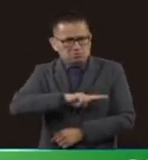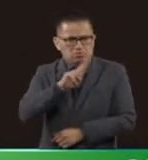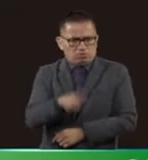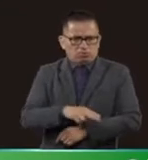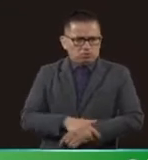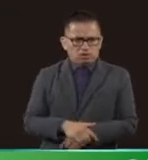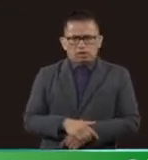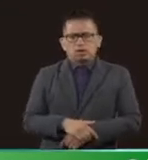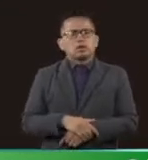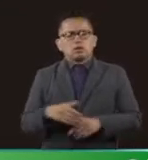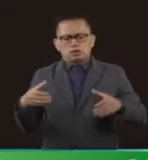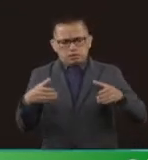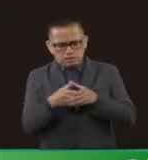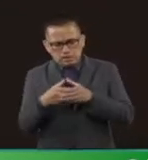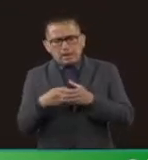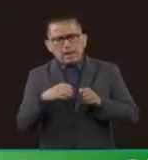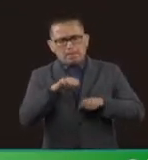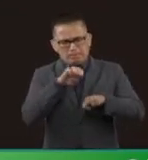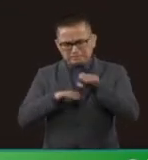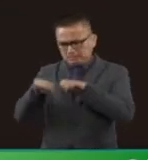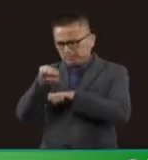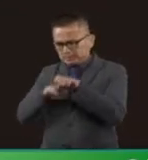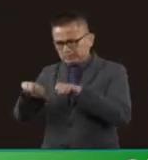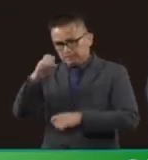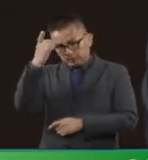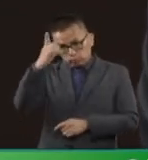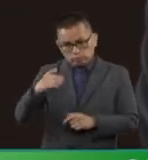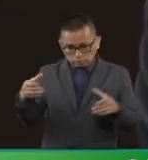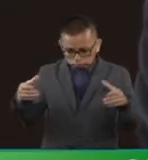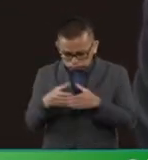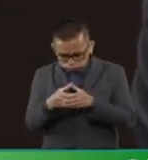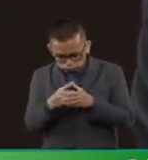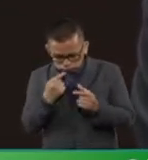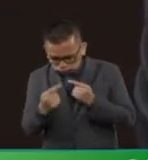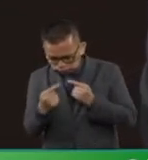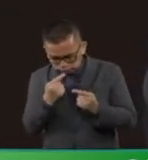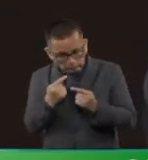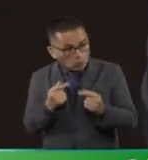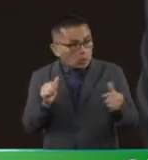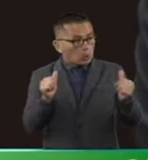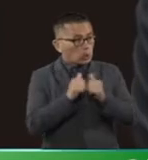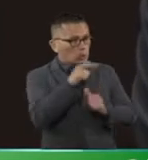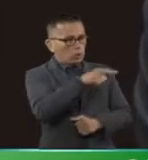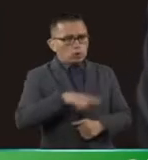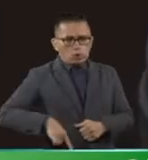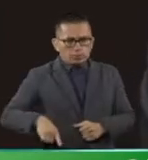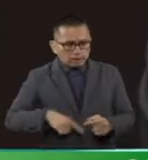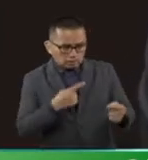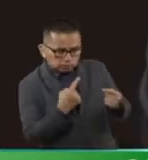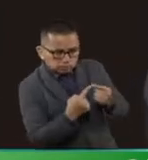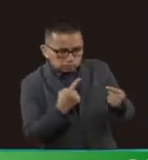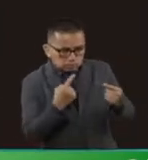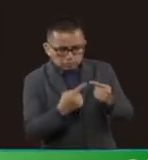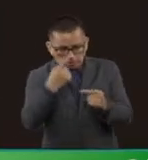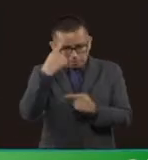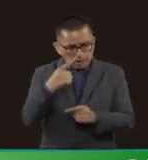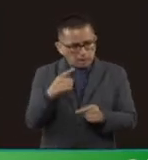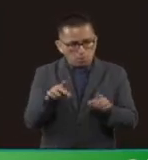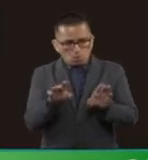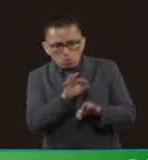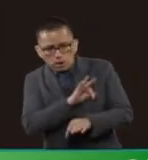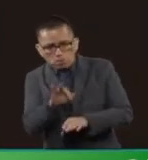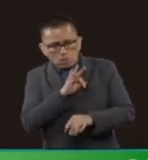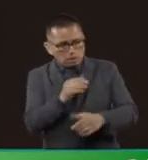empresarial, los empresarios de un país, consensaron con un gobierno una política progresista para